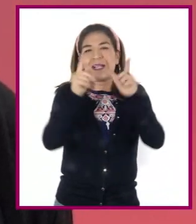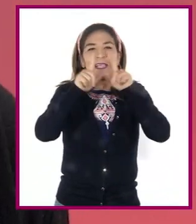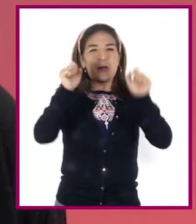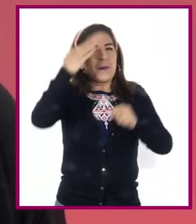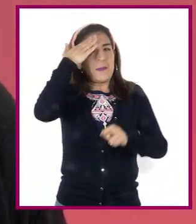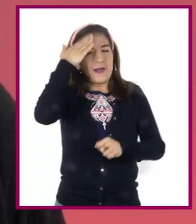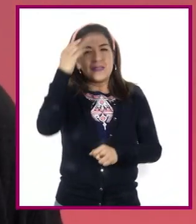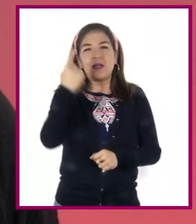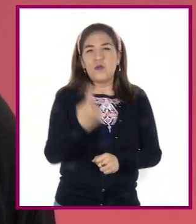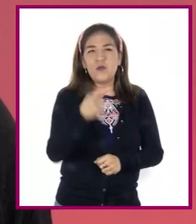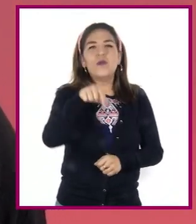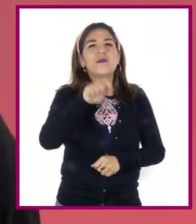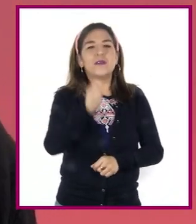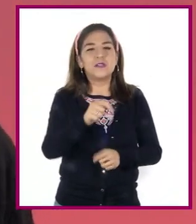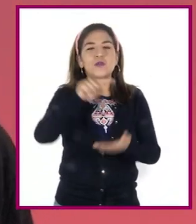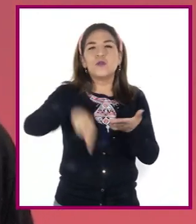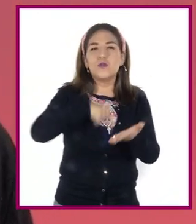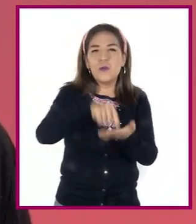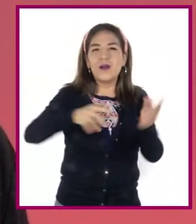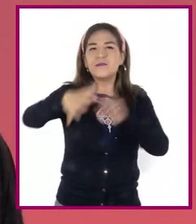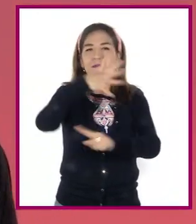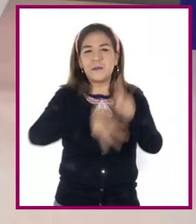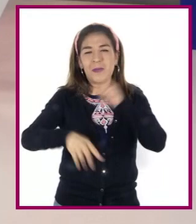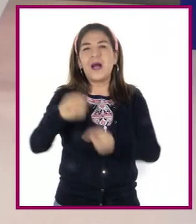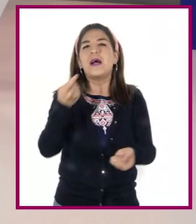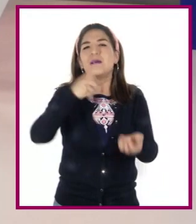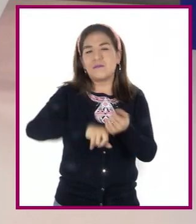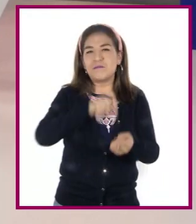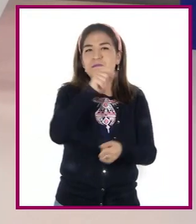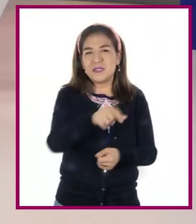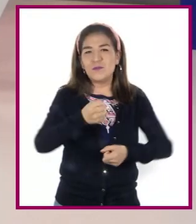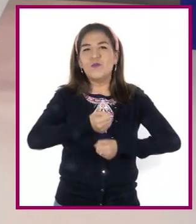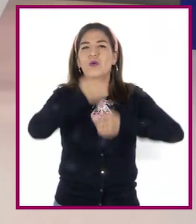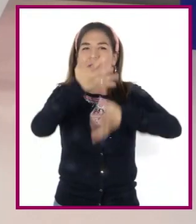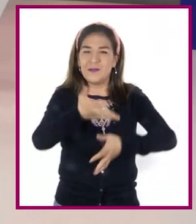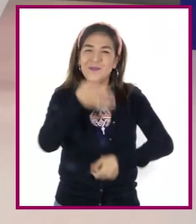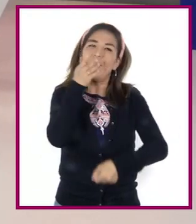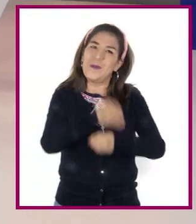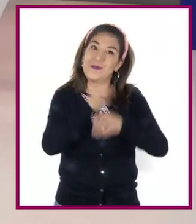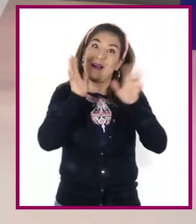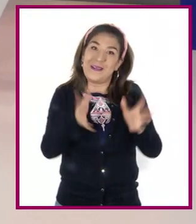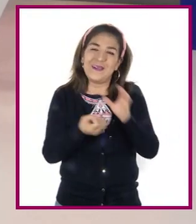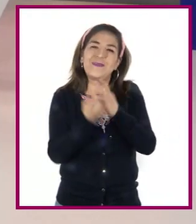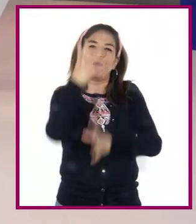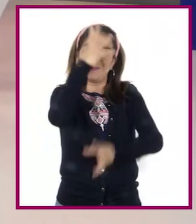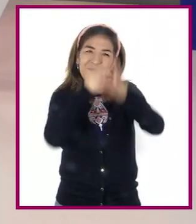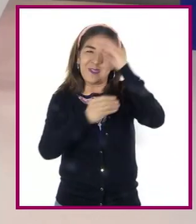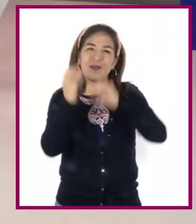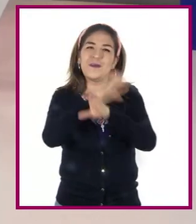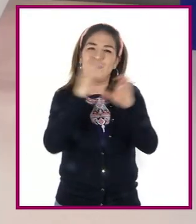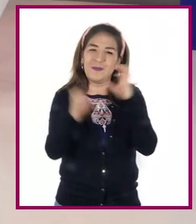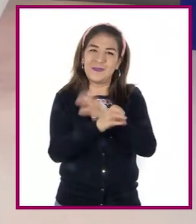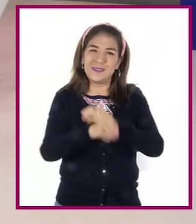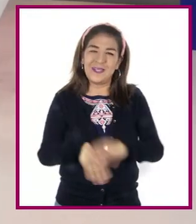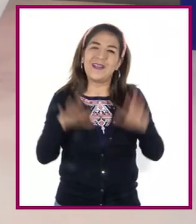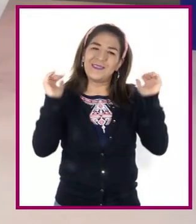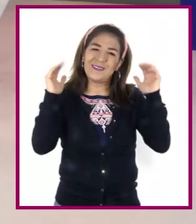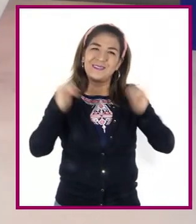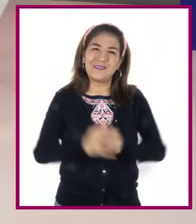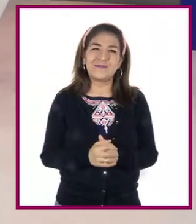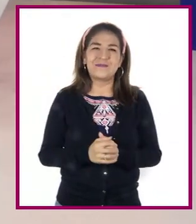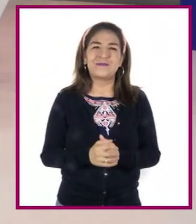hemos compartido sobre espacios y ambientes en poemas. Hemos aprendido algo nuevo juntos. ¡Hasta